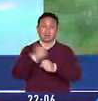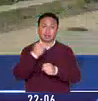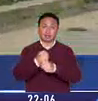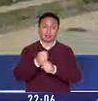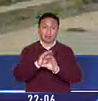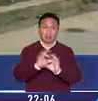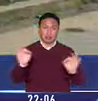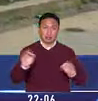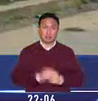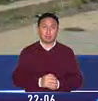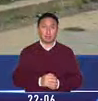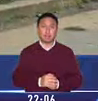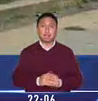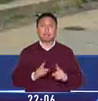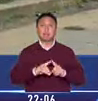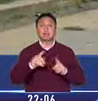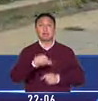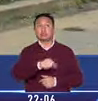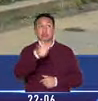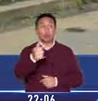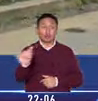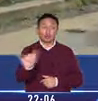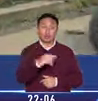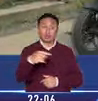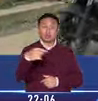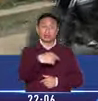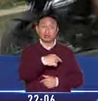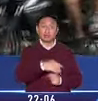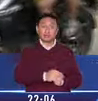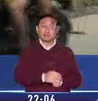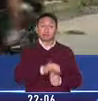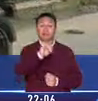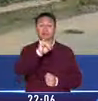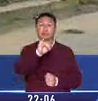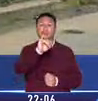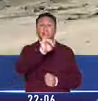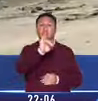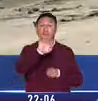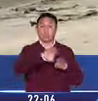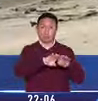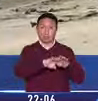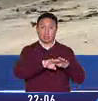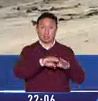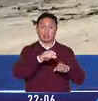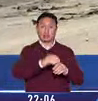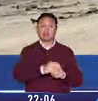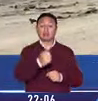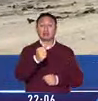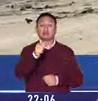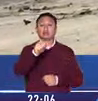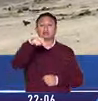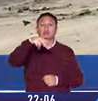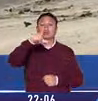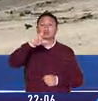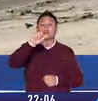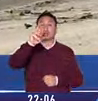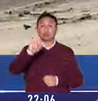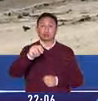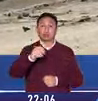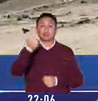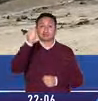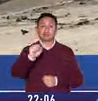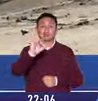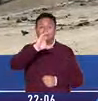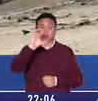limpieza. Sin embargo, otra tragedia también se registró en la vía Ibarra-San Lorenzo, principal acceso de la sierra a la costa en el norte